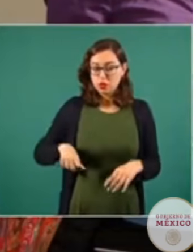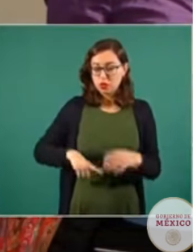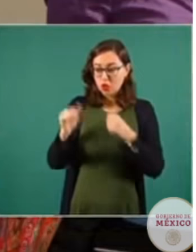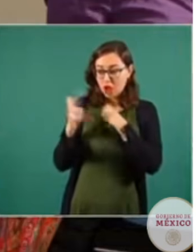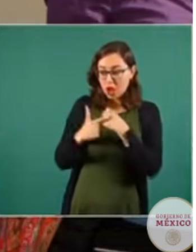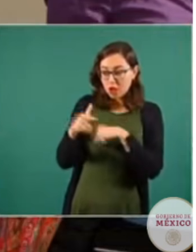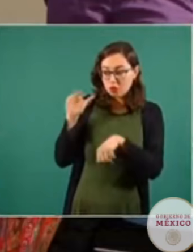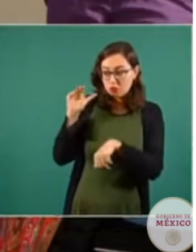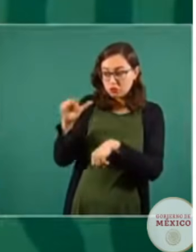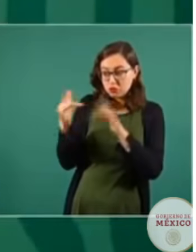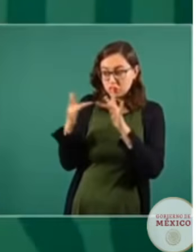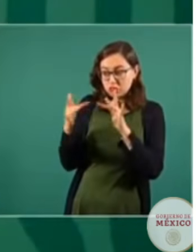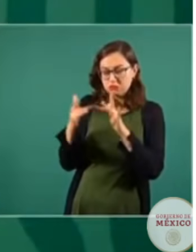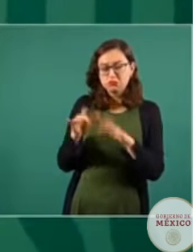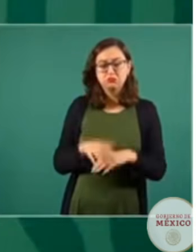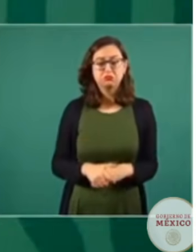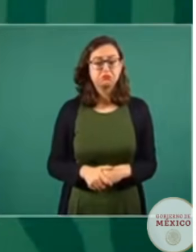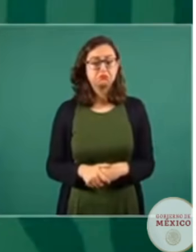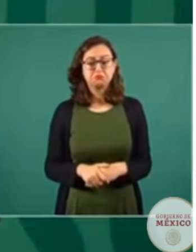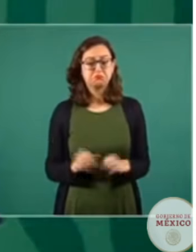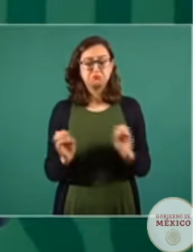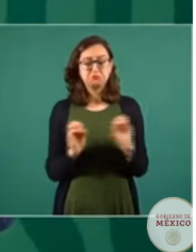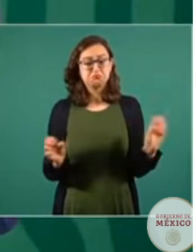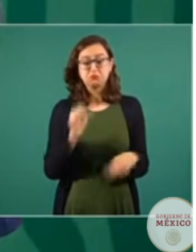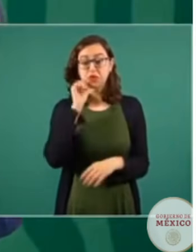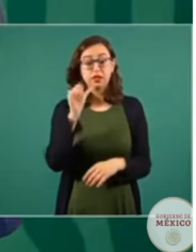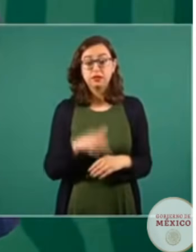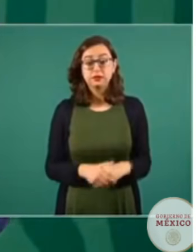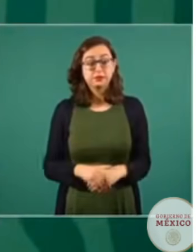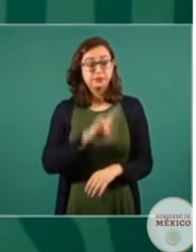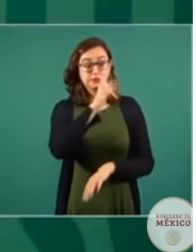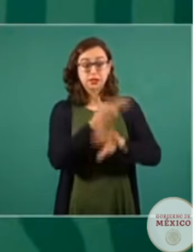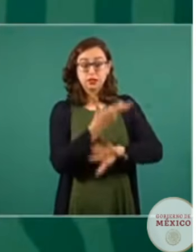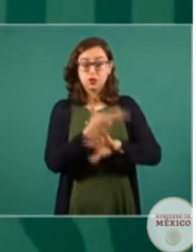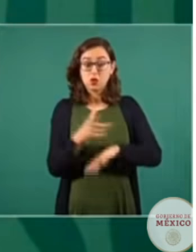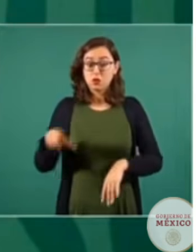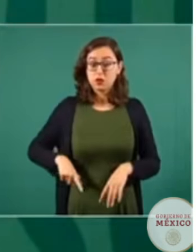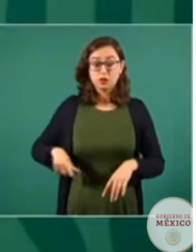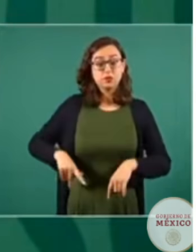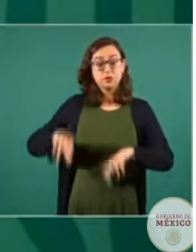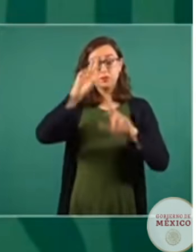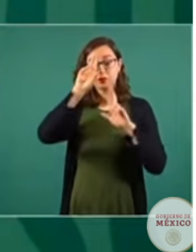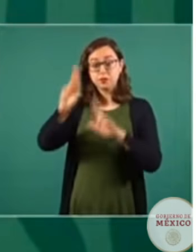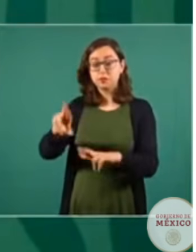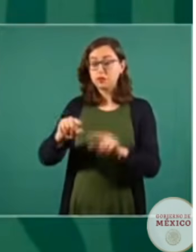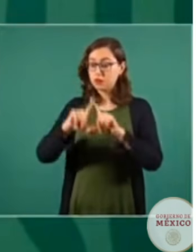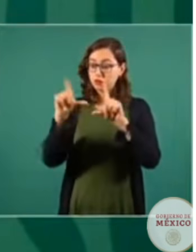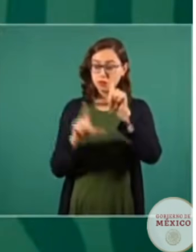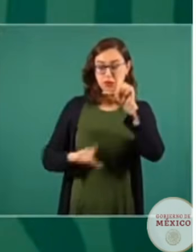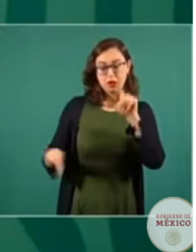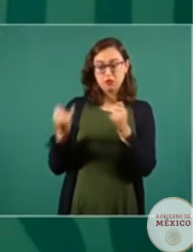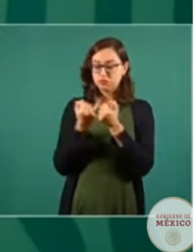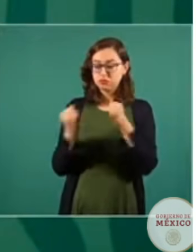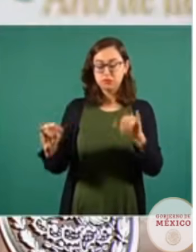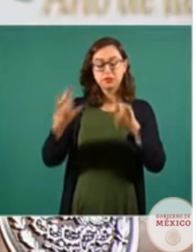personas. Aunque, amigos y amigas, les aseguro que la derecha no le va a gustar. Va a ser